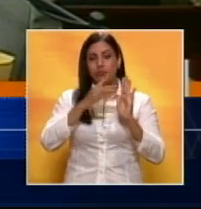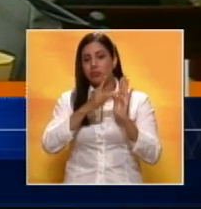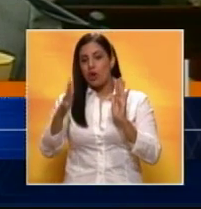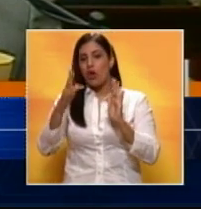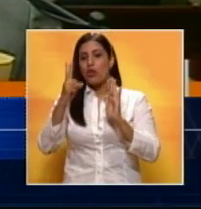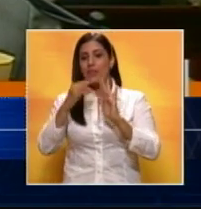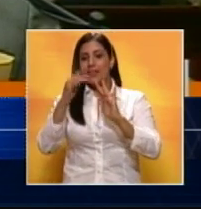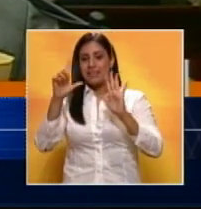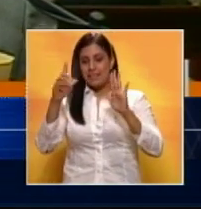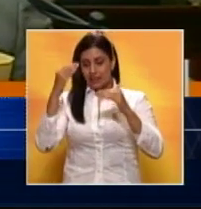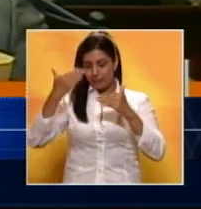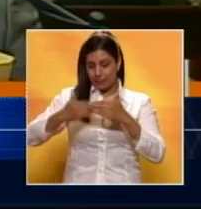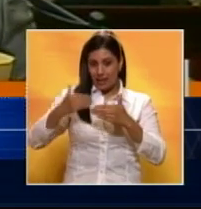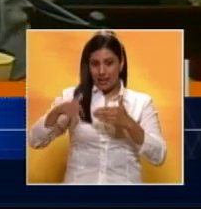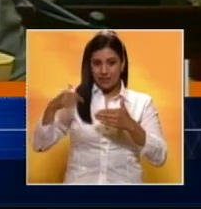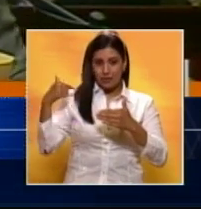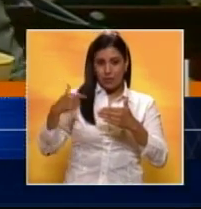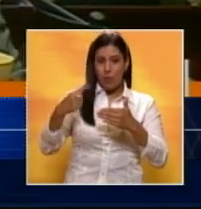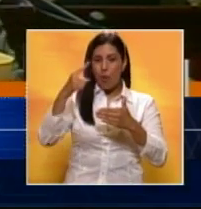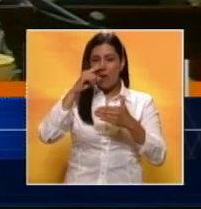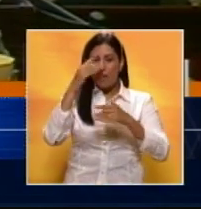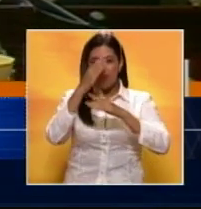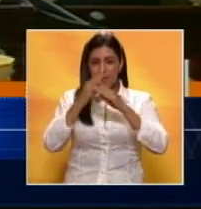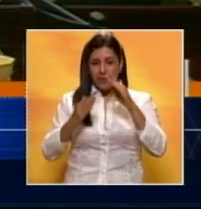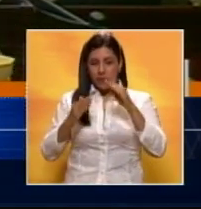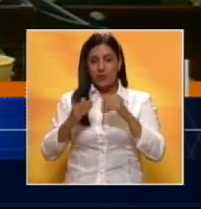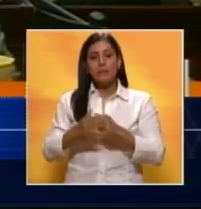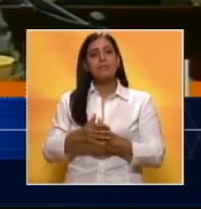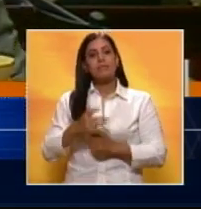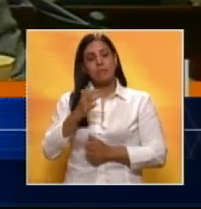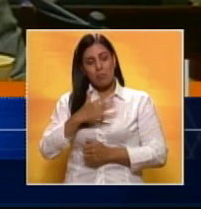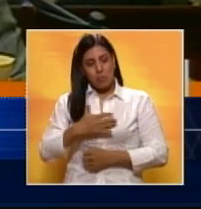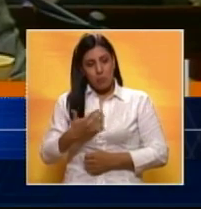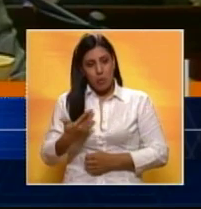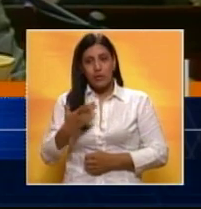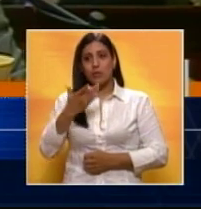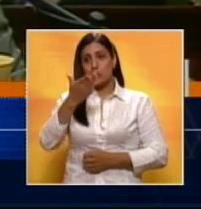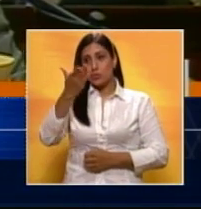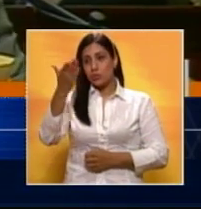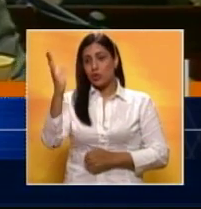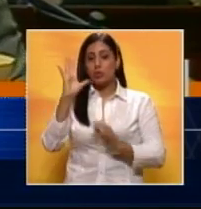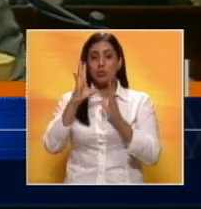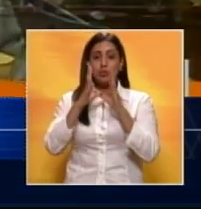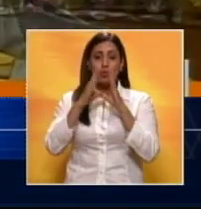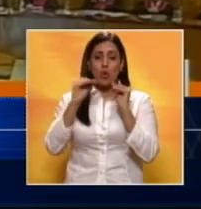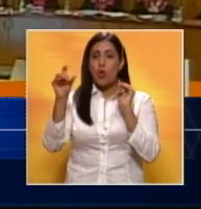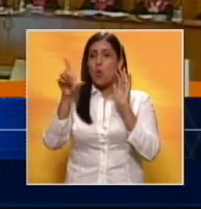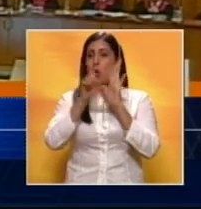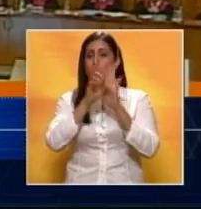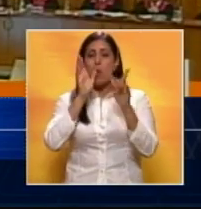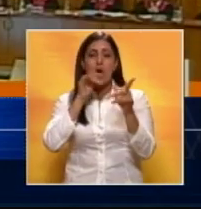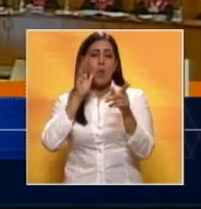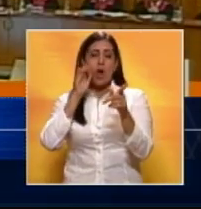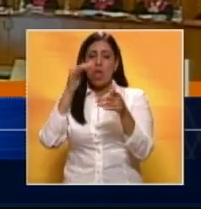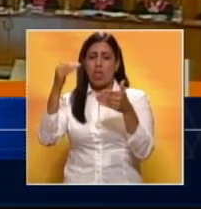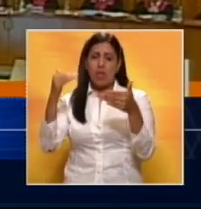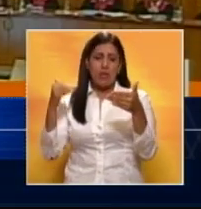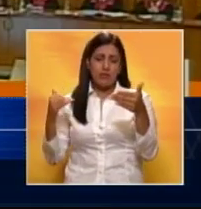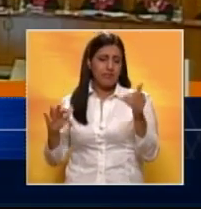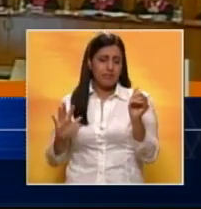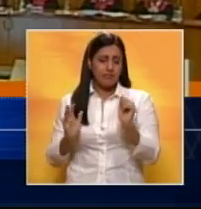2016-2017, pudo, en tanto dice que ustedes todos son ilegítimos, írritos,